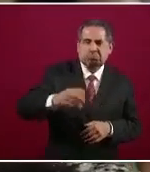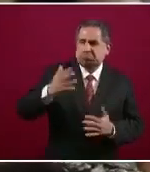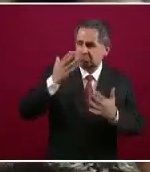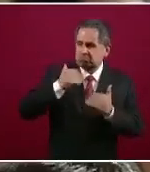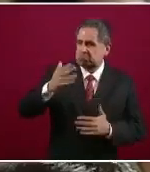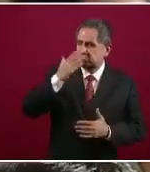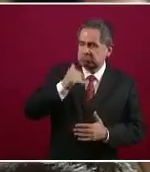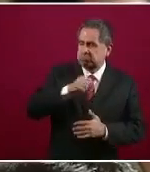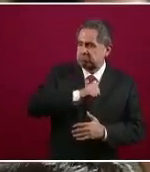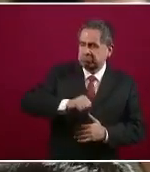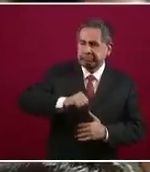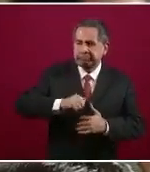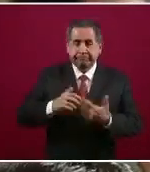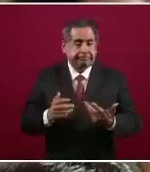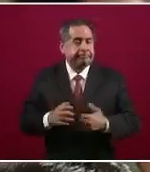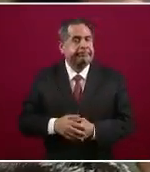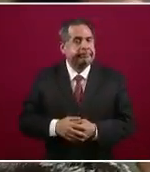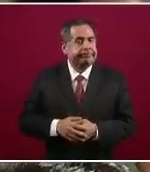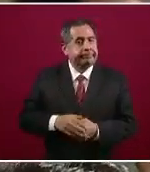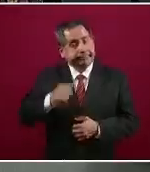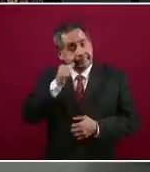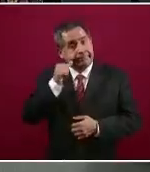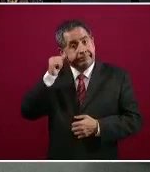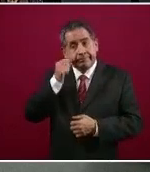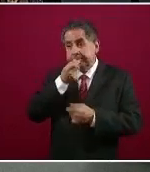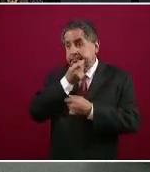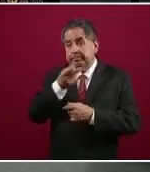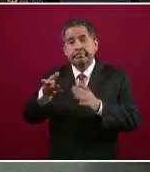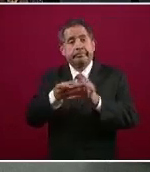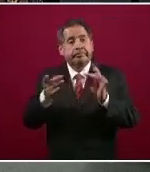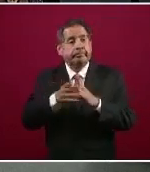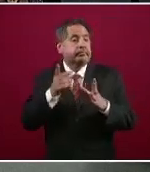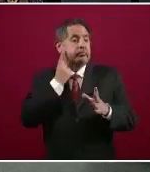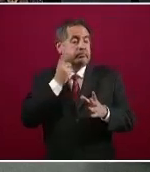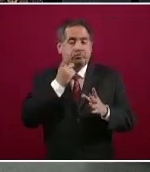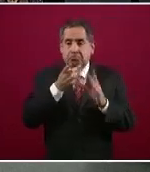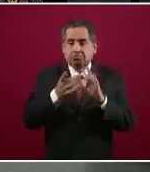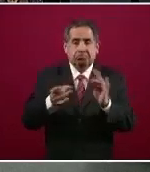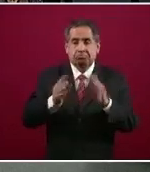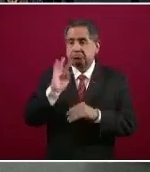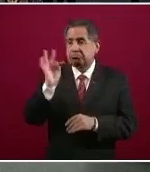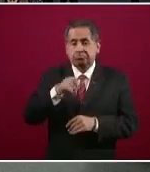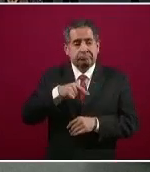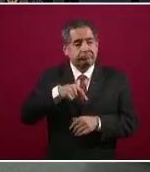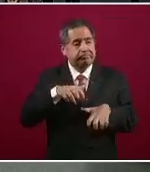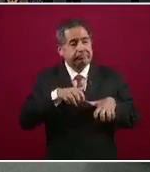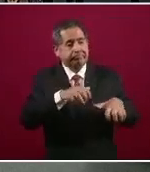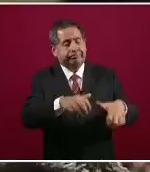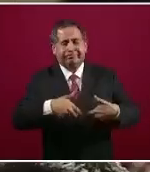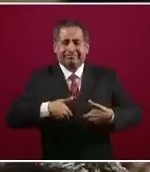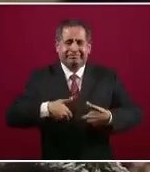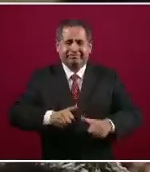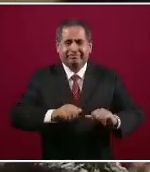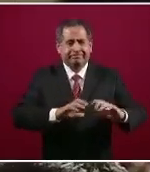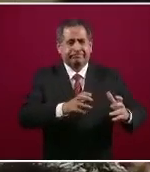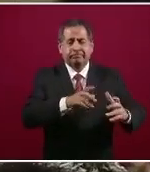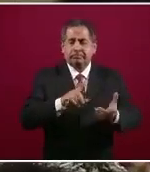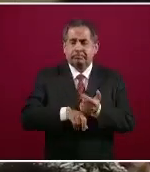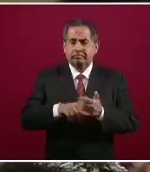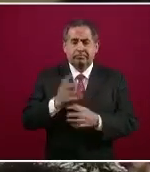Incluso ayer advirtieron diversos legisladores que se corre un riesgo de hambruna, incluida una legisladora